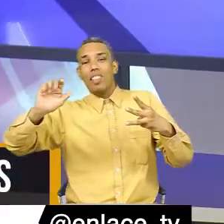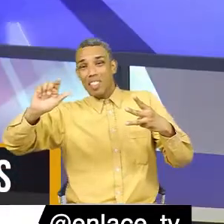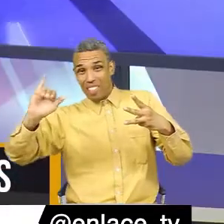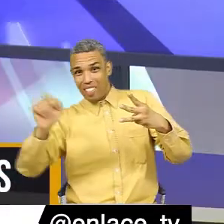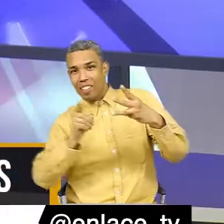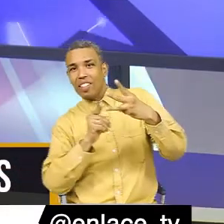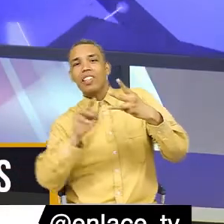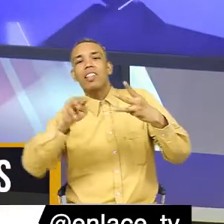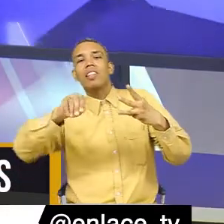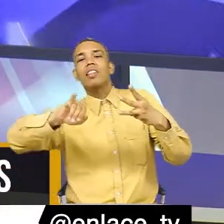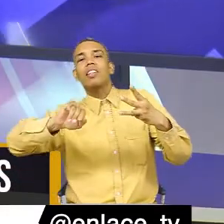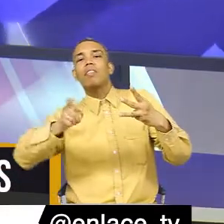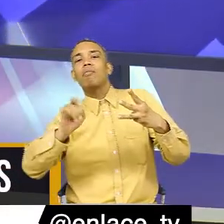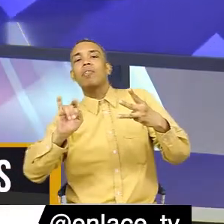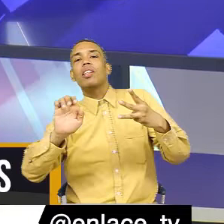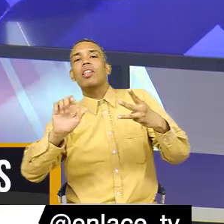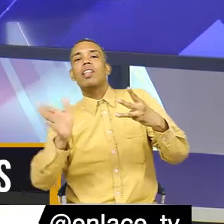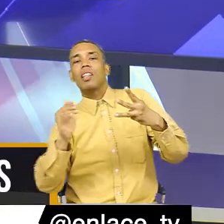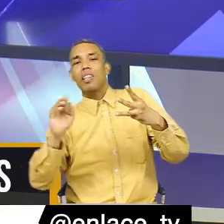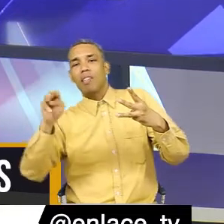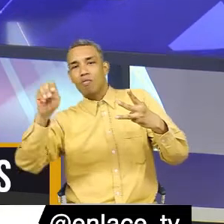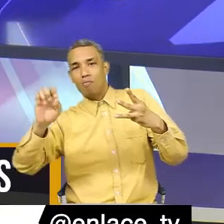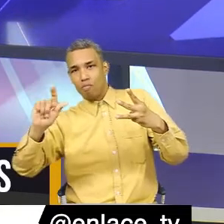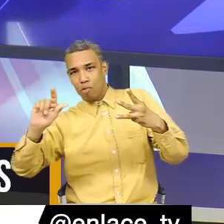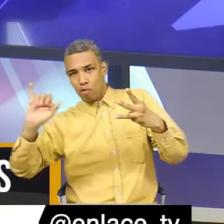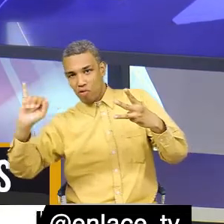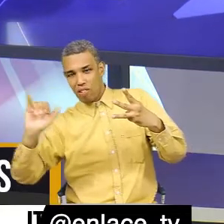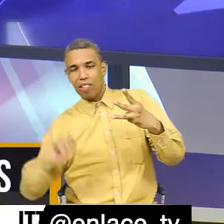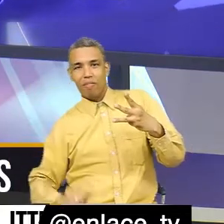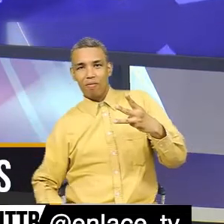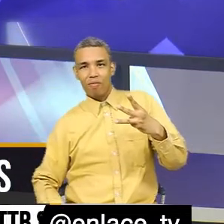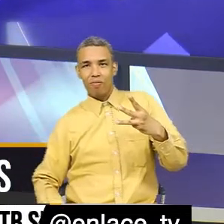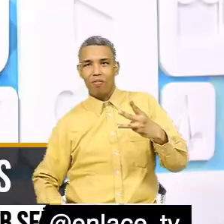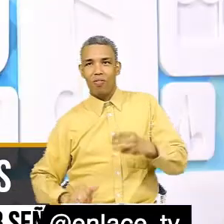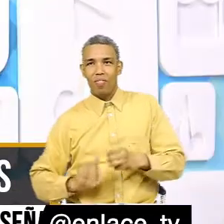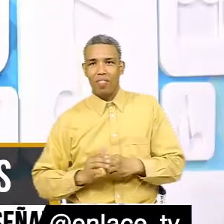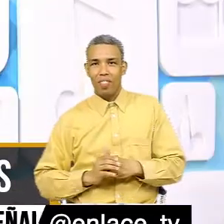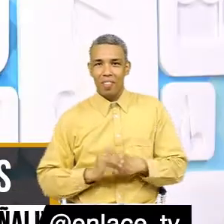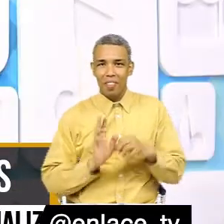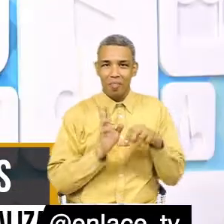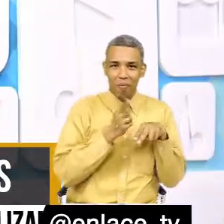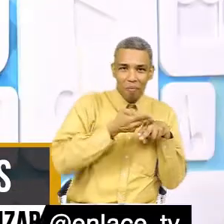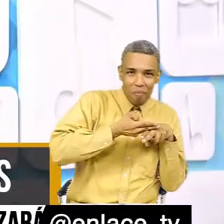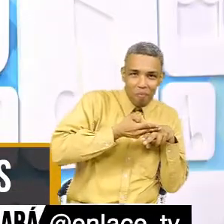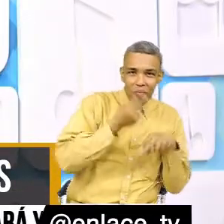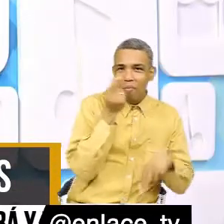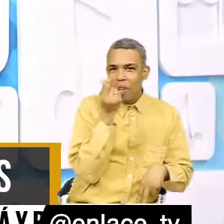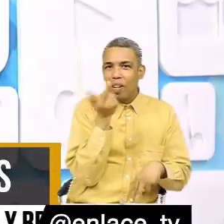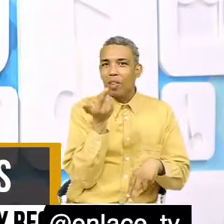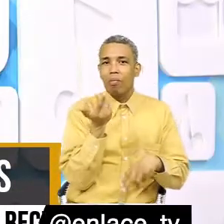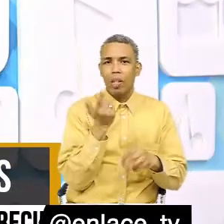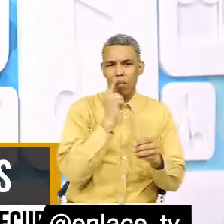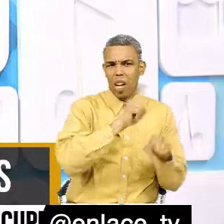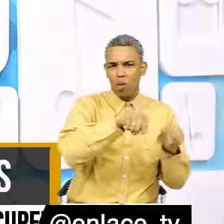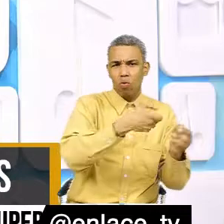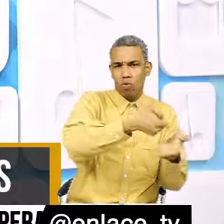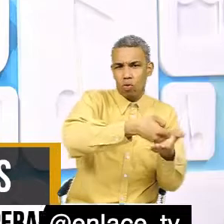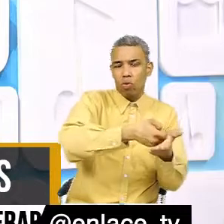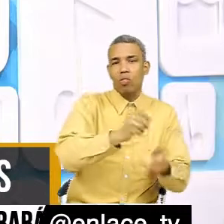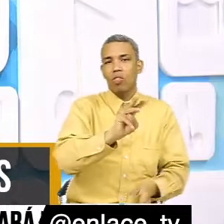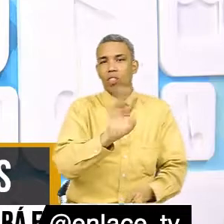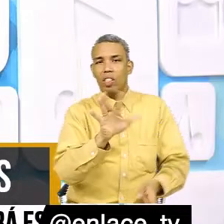¿Cómo está el tema de la boletería? Quienes aún quieran acceder a el valor de la boleta para socio es de 35 mil pesos y